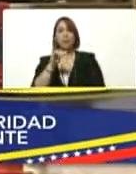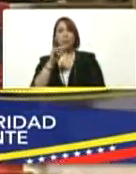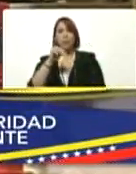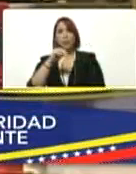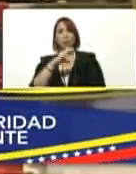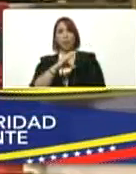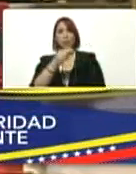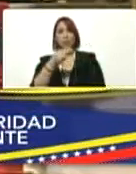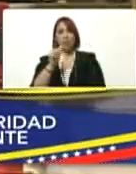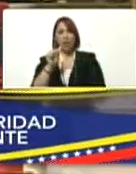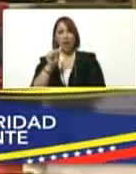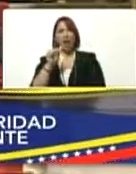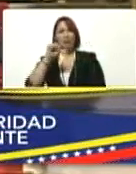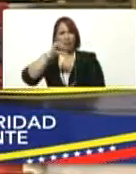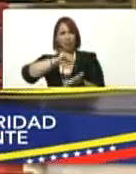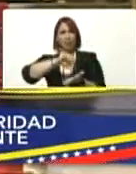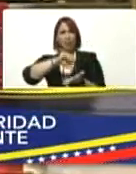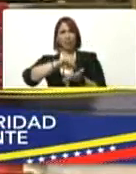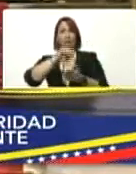allá en Quito.